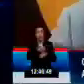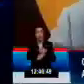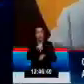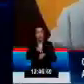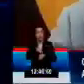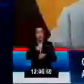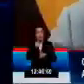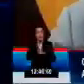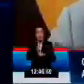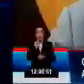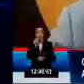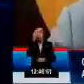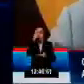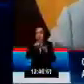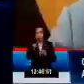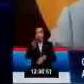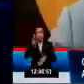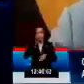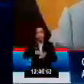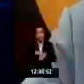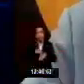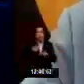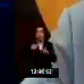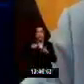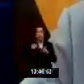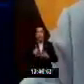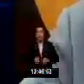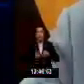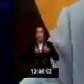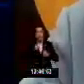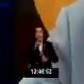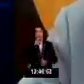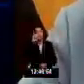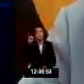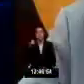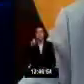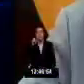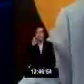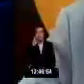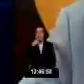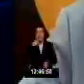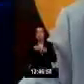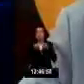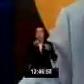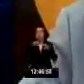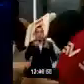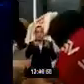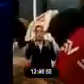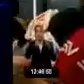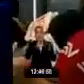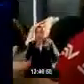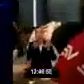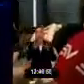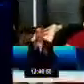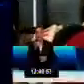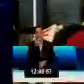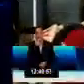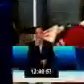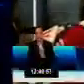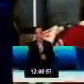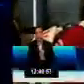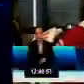los responsabilizan de calificar la candidatura de jose tuareg supuestamente sin los controles correspondientes esto